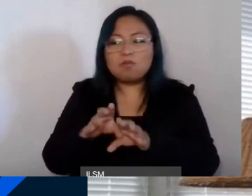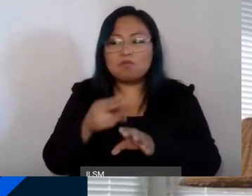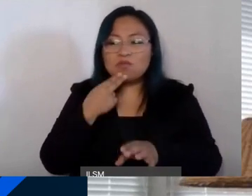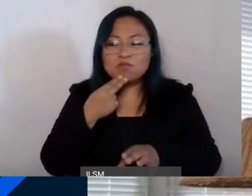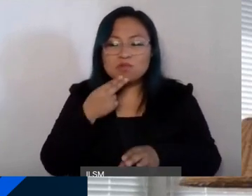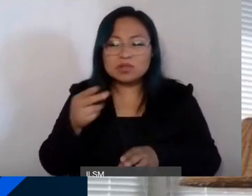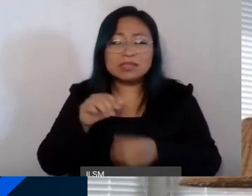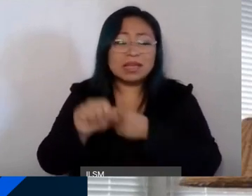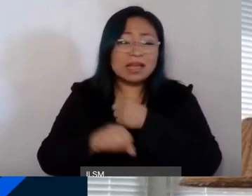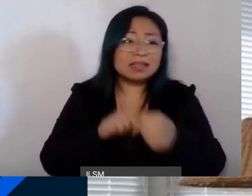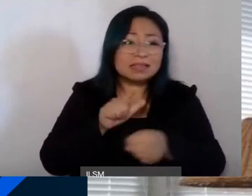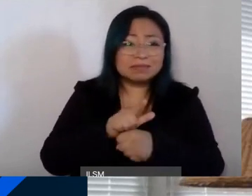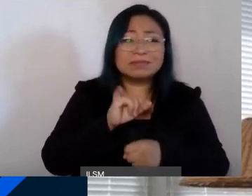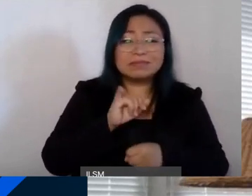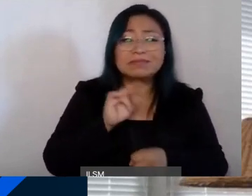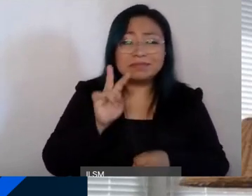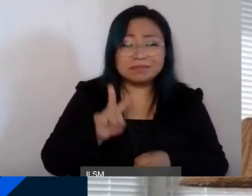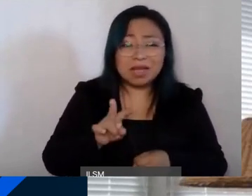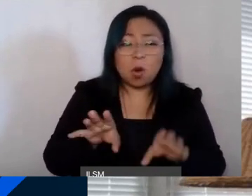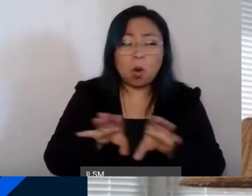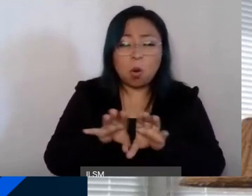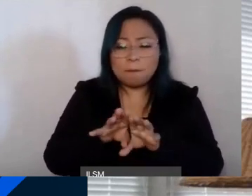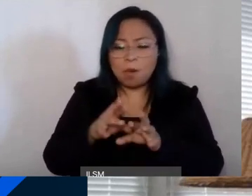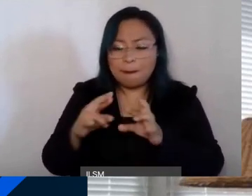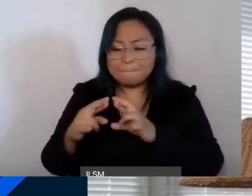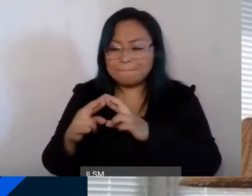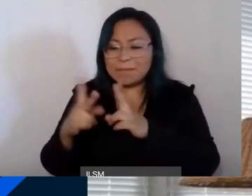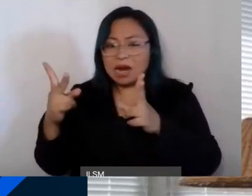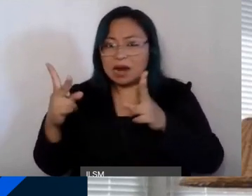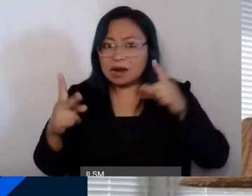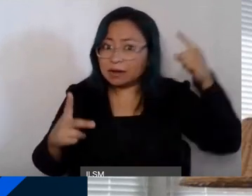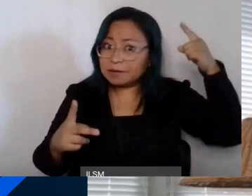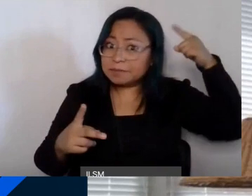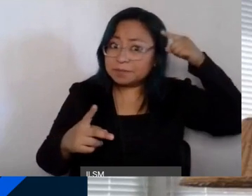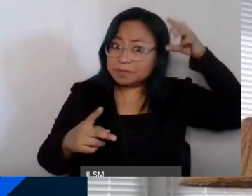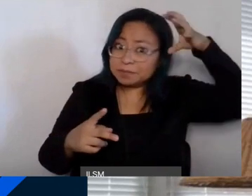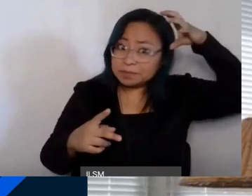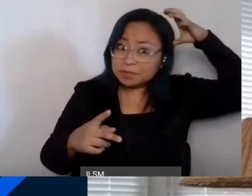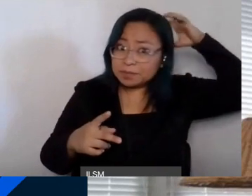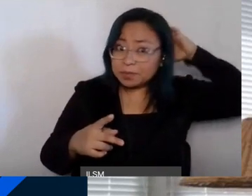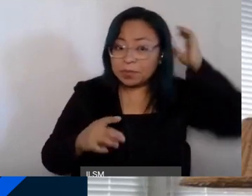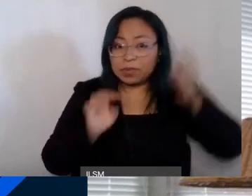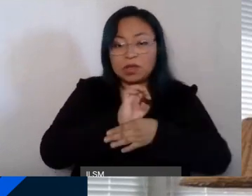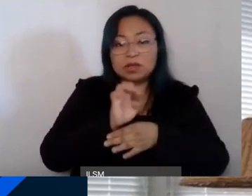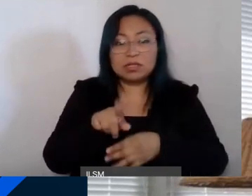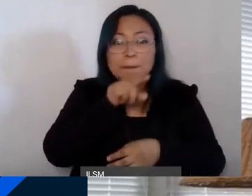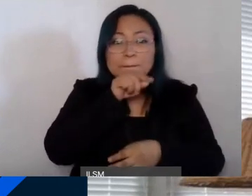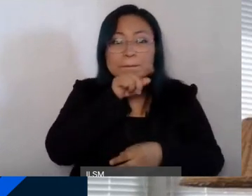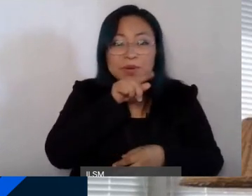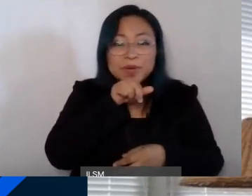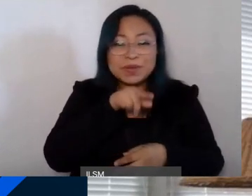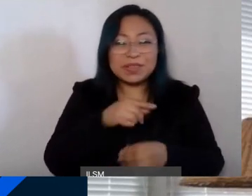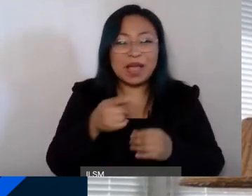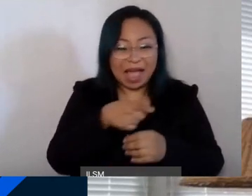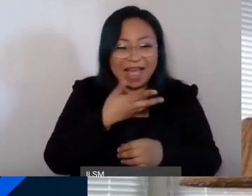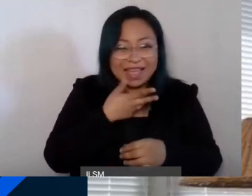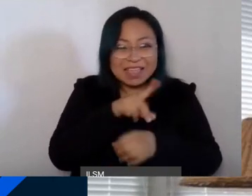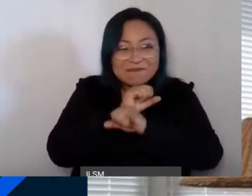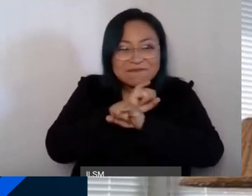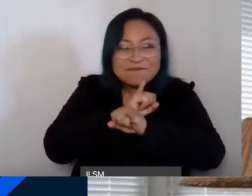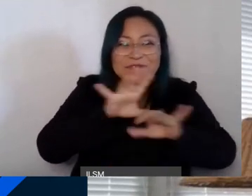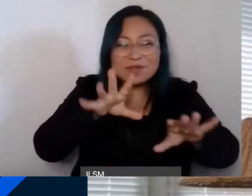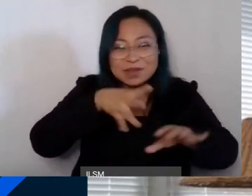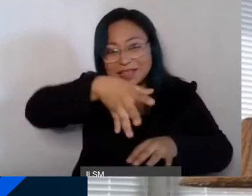destroza el cerebro izquierdo con lo cual se quedan sin cerebro izquierdo que es donde estaba la información de todo lo